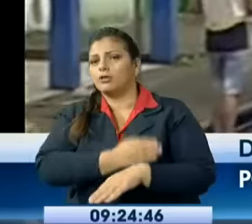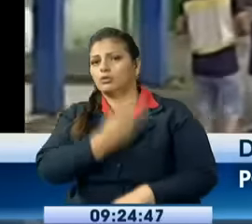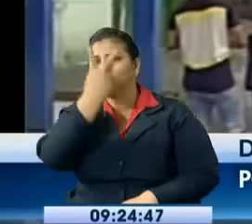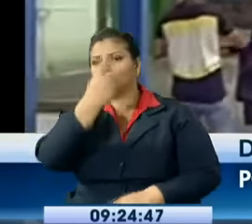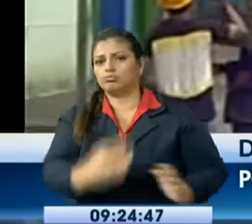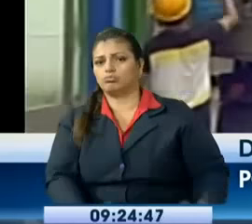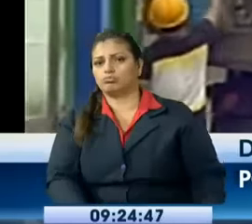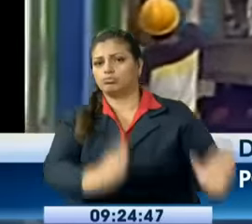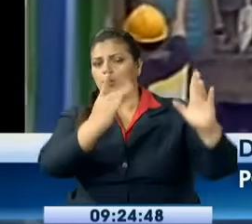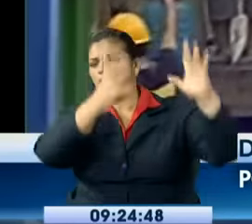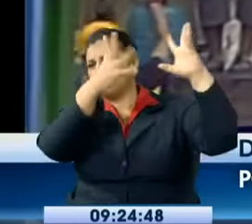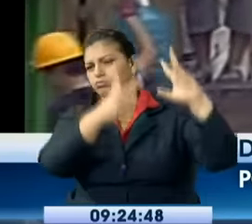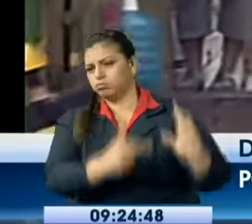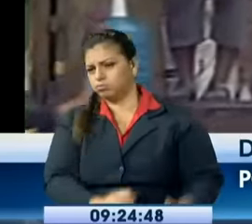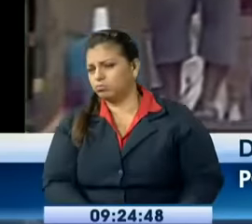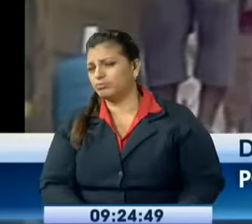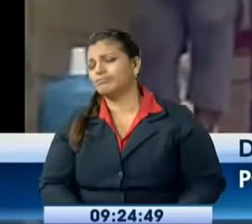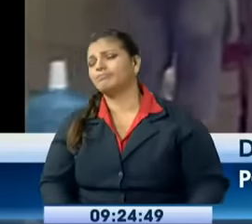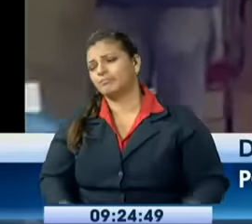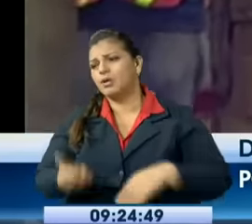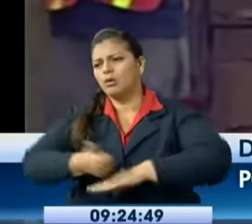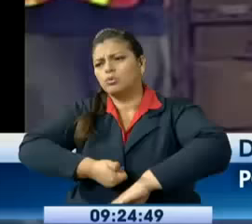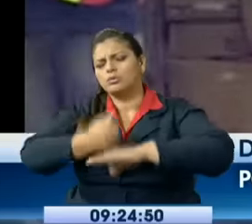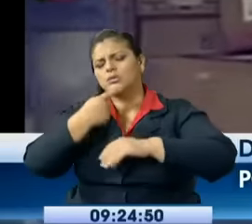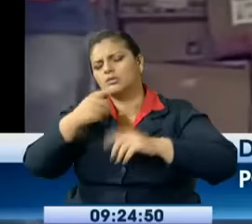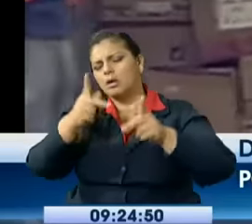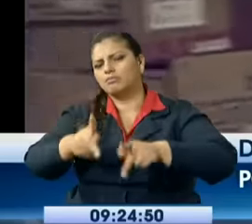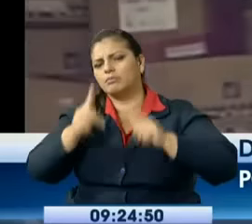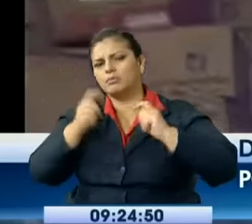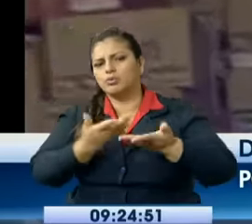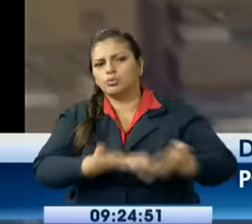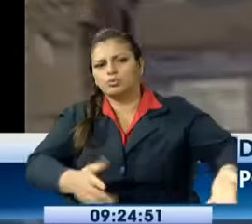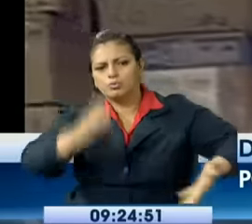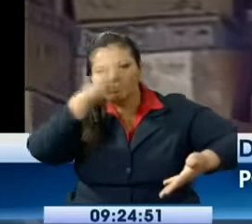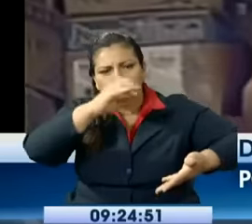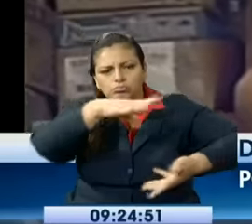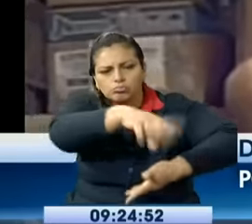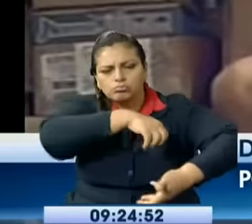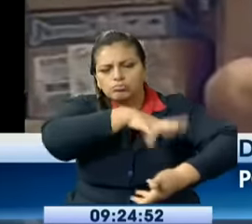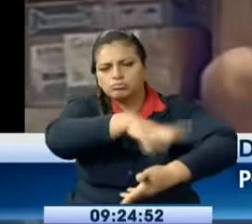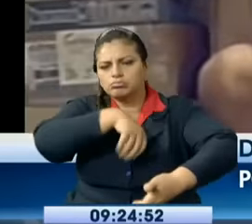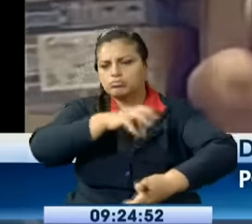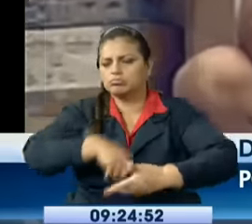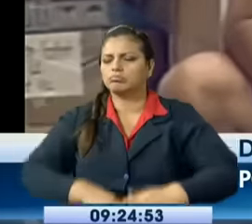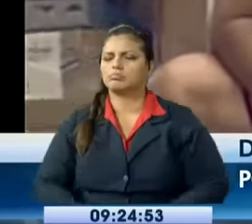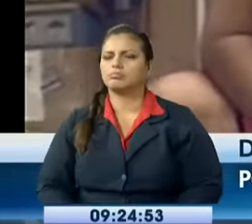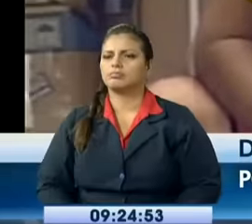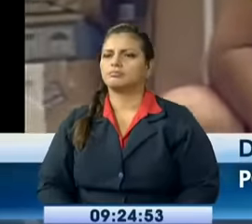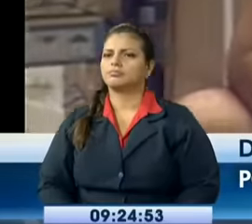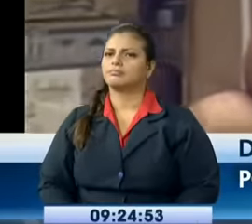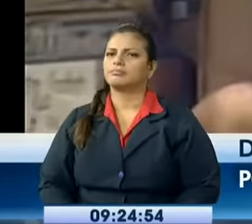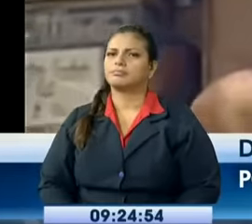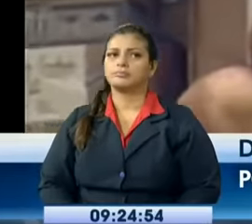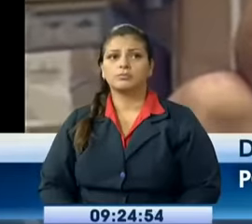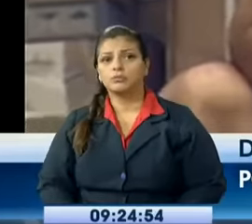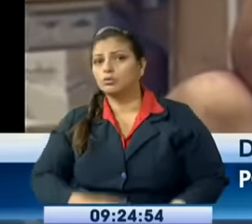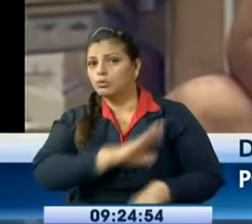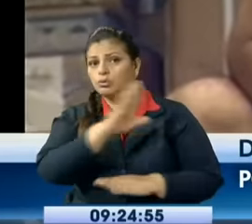los materiales y las pocas cosas que nos quedaron, o sea, tuvimos la suerte de eso. ¿Por ¿Encontraron ustedes la mercadería en su totalidad? ¿Está